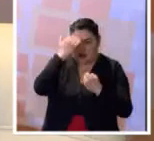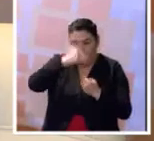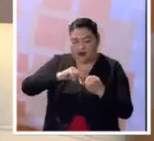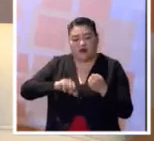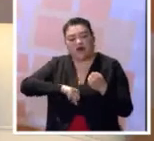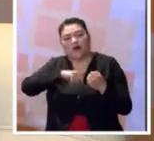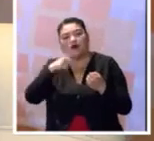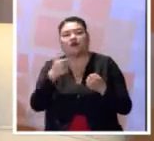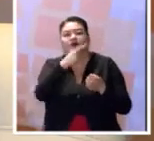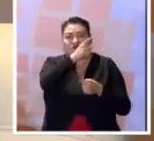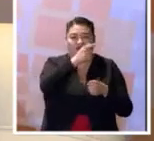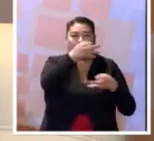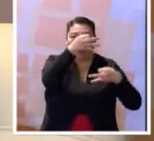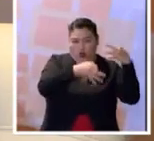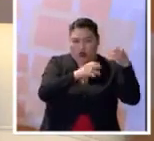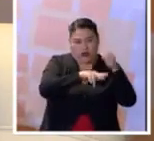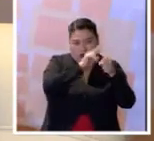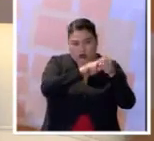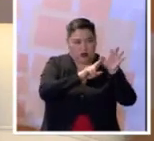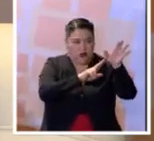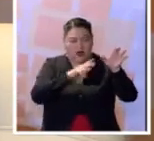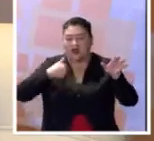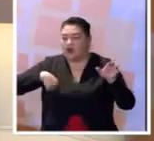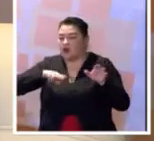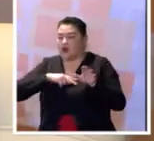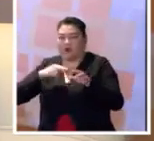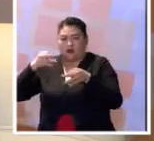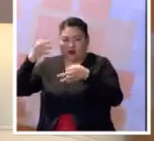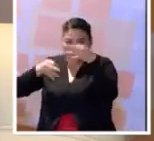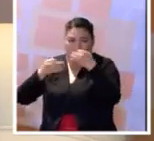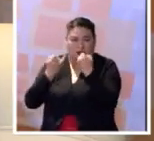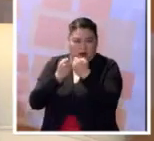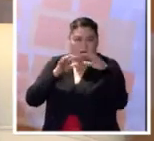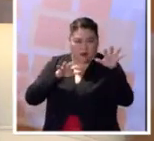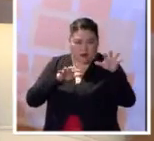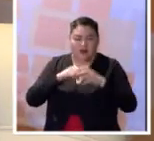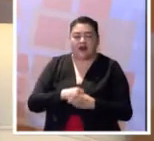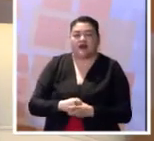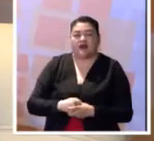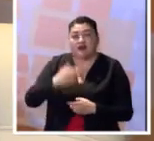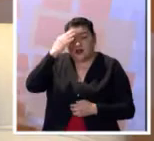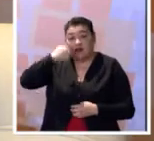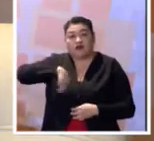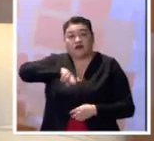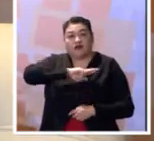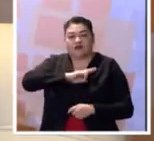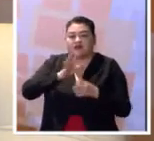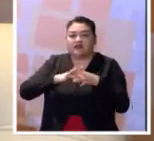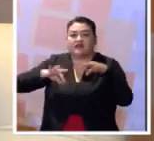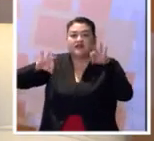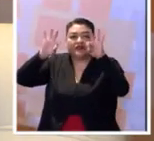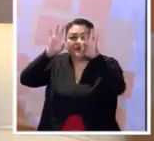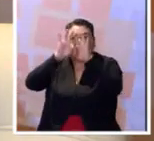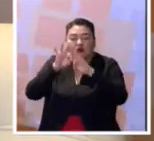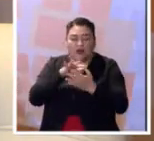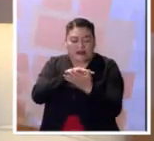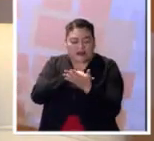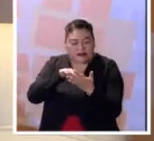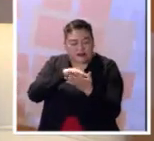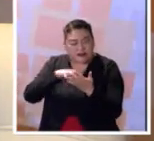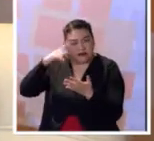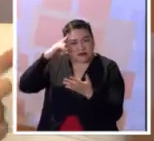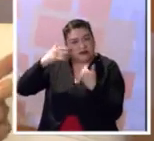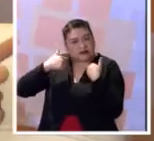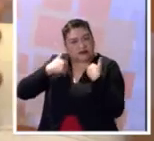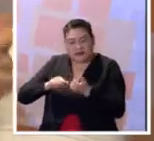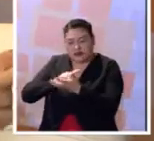no electoral, un interés por tener altos estándares de interpretación de los derechos